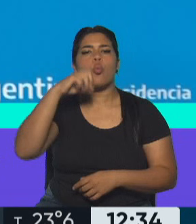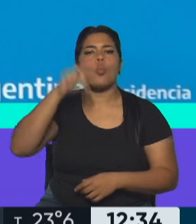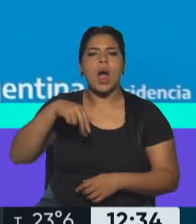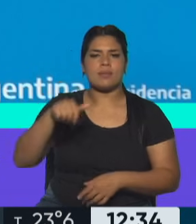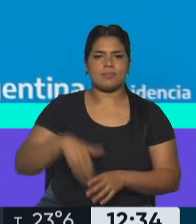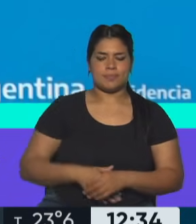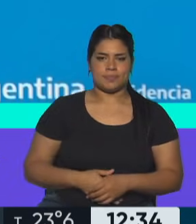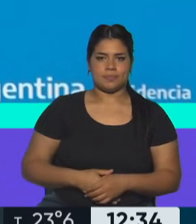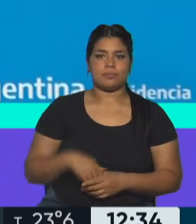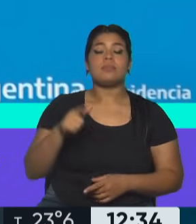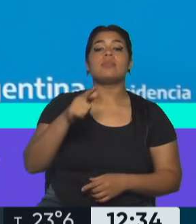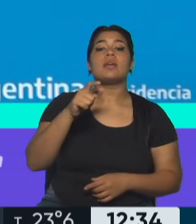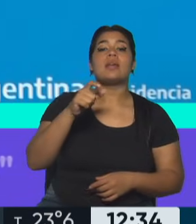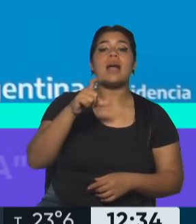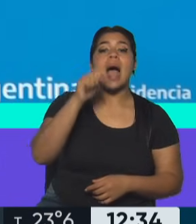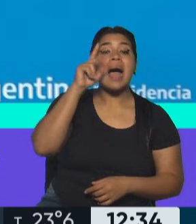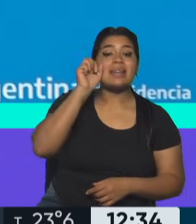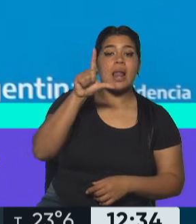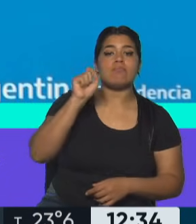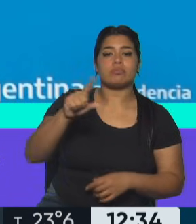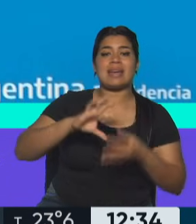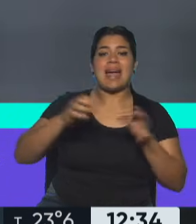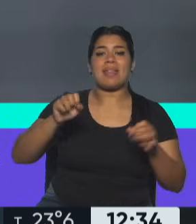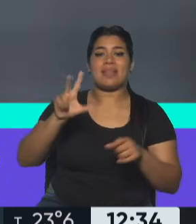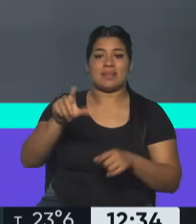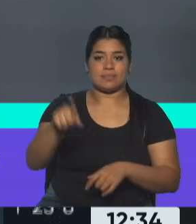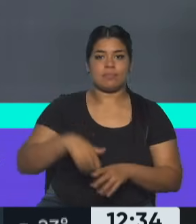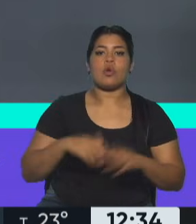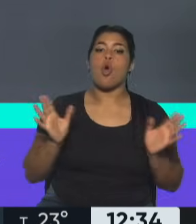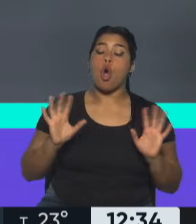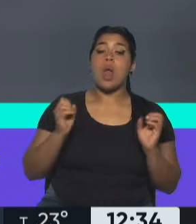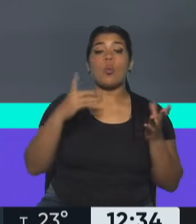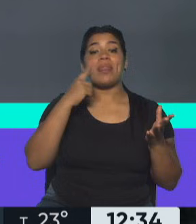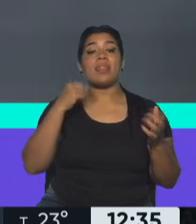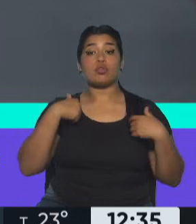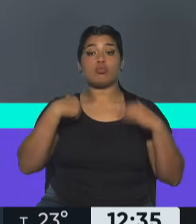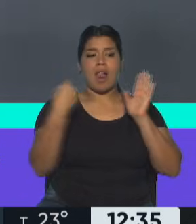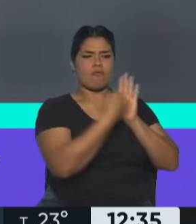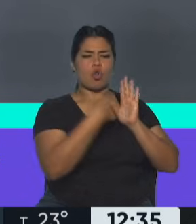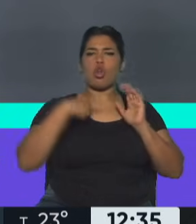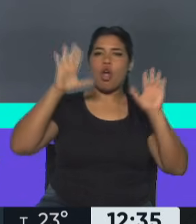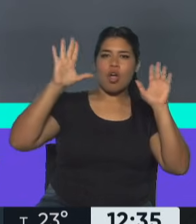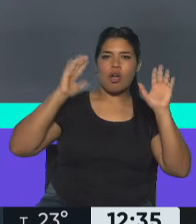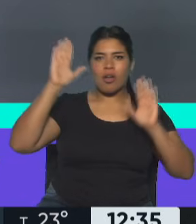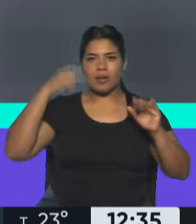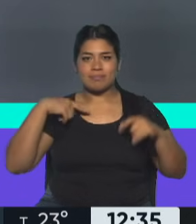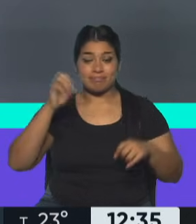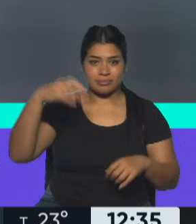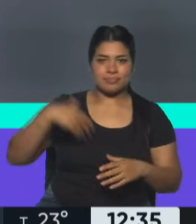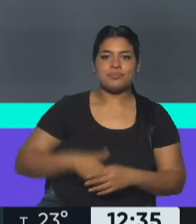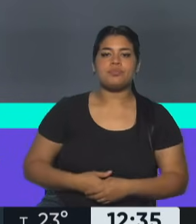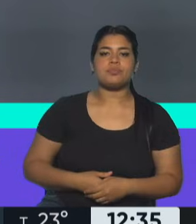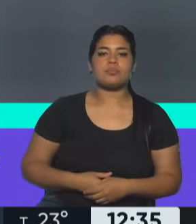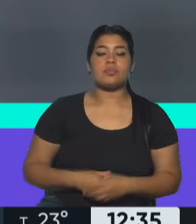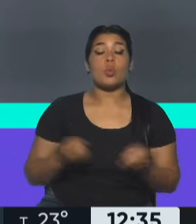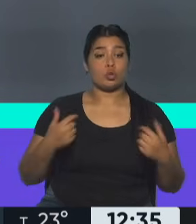Multivisión. Ariel Rodríguez, Cadena 3. Buen día, portavoz, aquí al fondo. ¿Dónde estás? Ahí está. Acá. Bueno, Ariel Rodríguez de